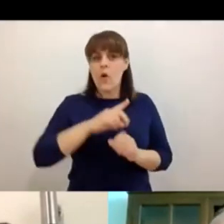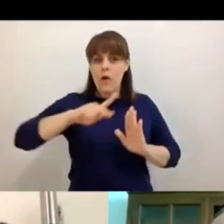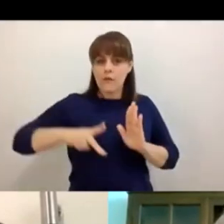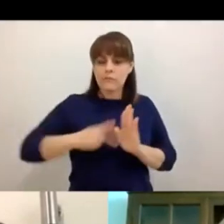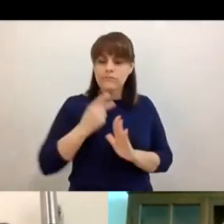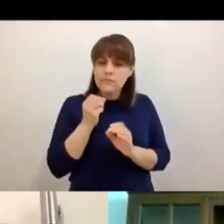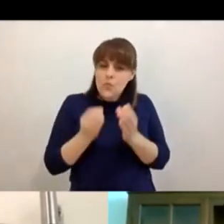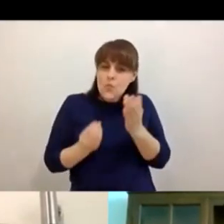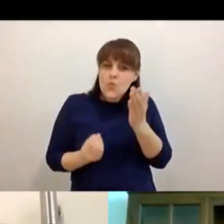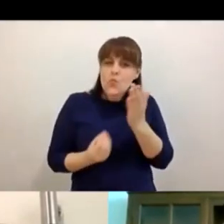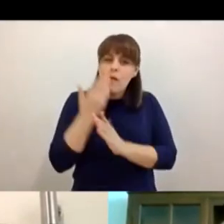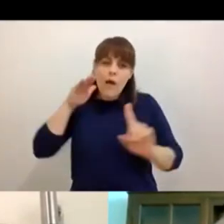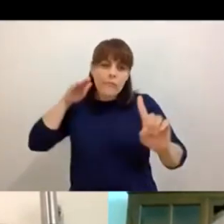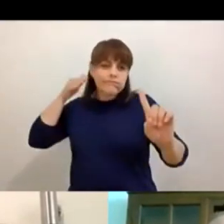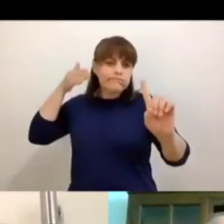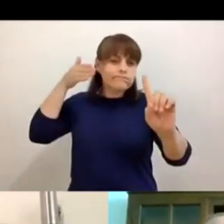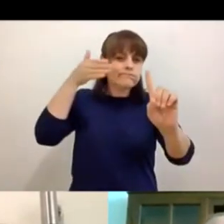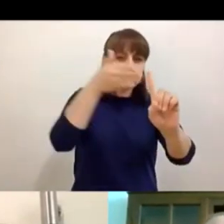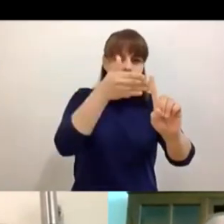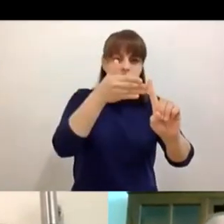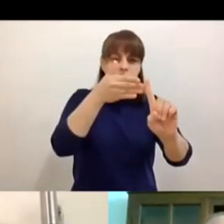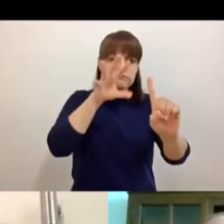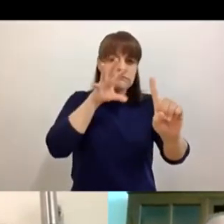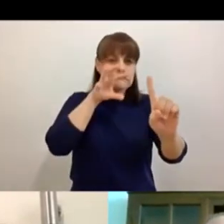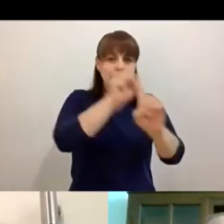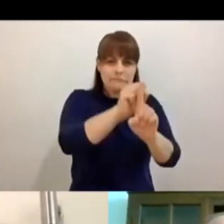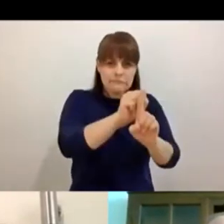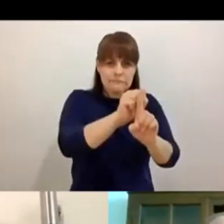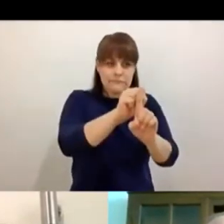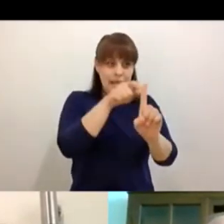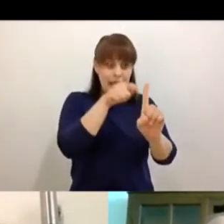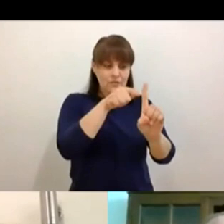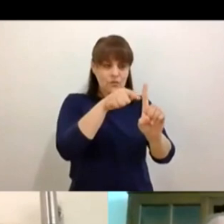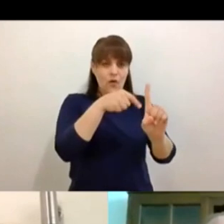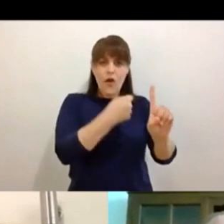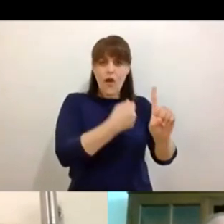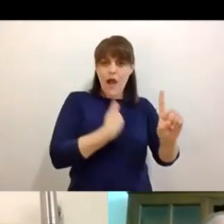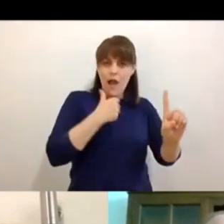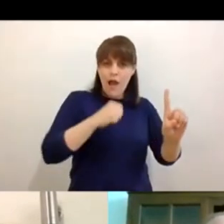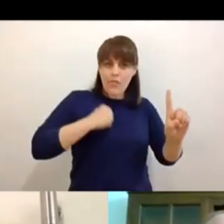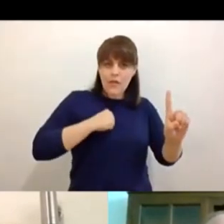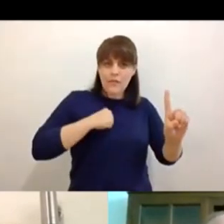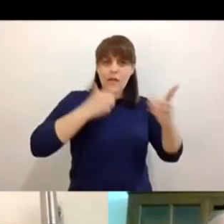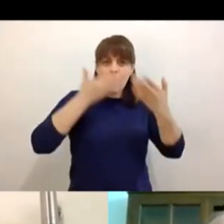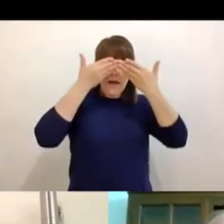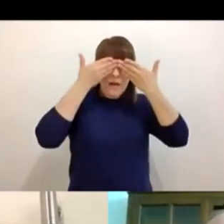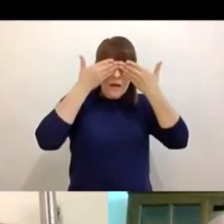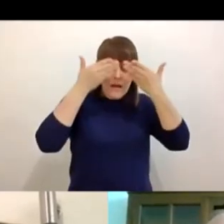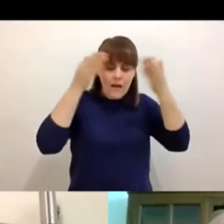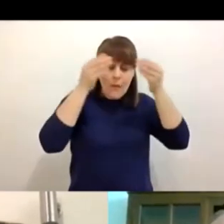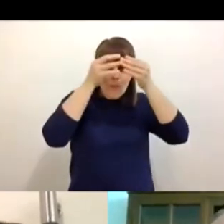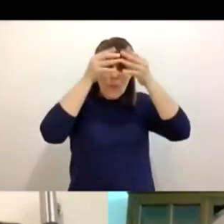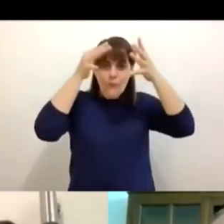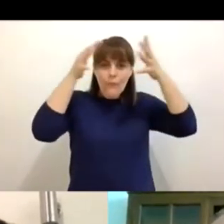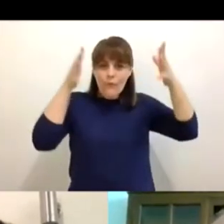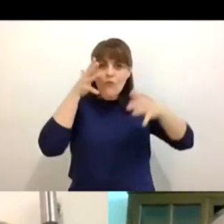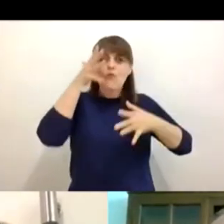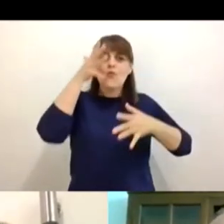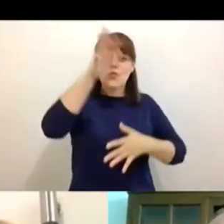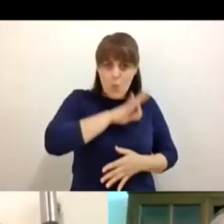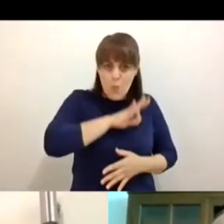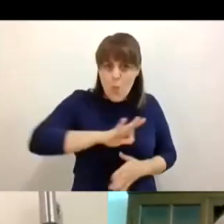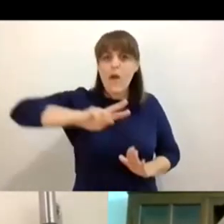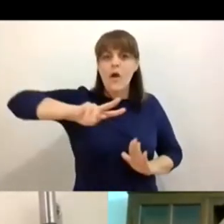sueño les pueda dar a ellos la visión de un gran futuro. Con eso cierro mi participación. Muchas gracias. Muchas